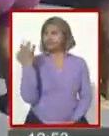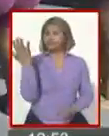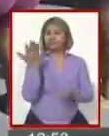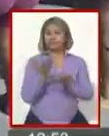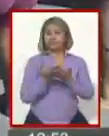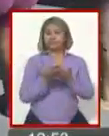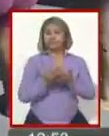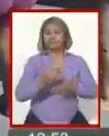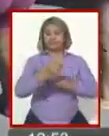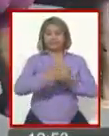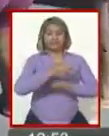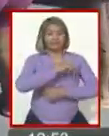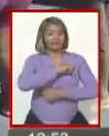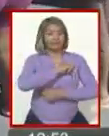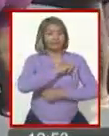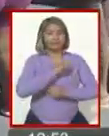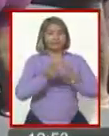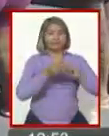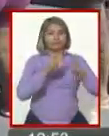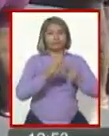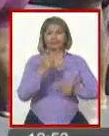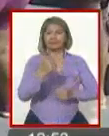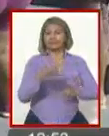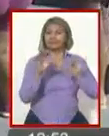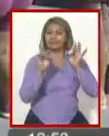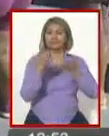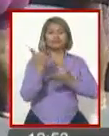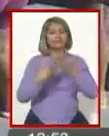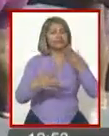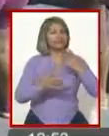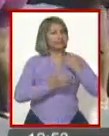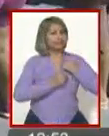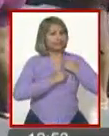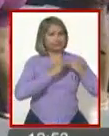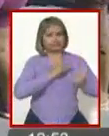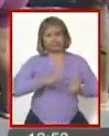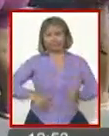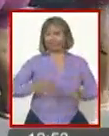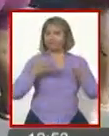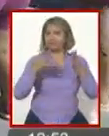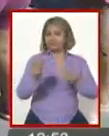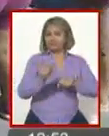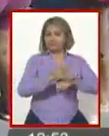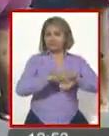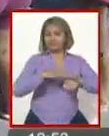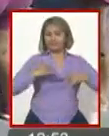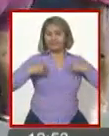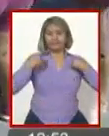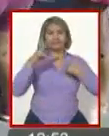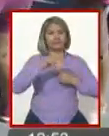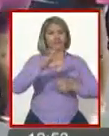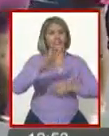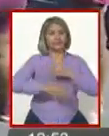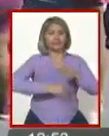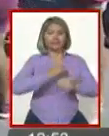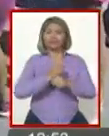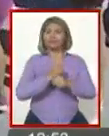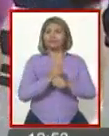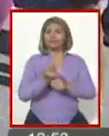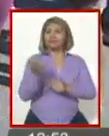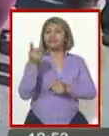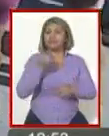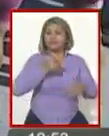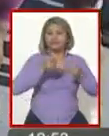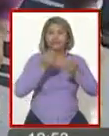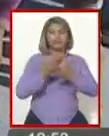Llegaron hasta la estación policial integral número 3 en repudio a las acciones de gendarmes quienes dejaron herido a un joven de 25 años en un